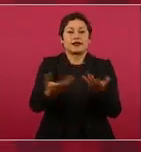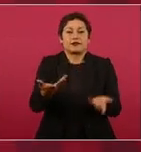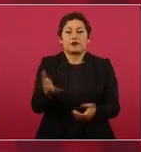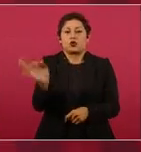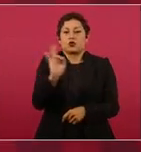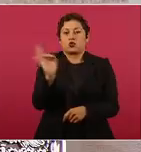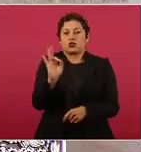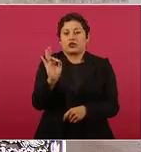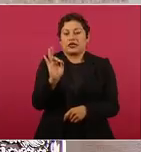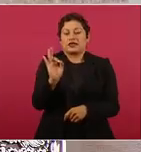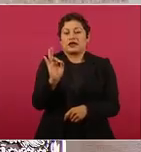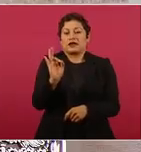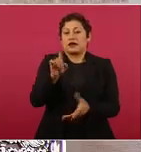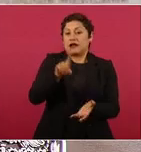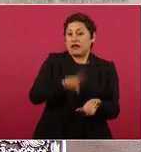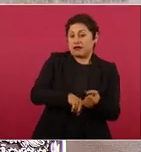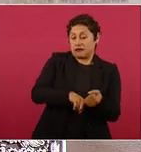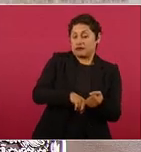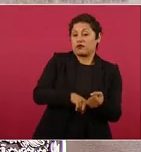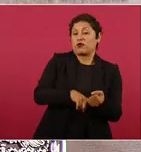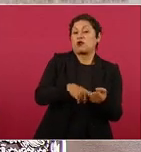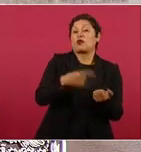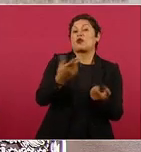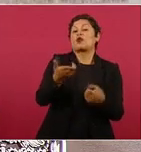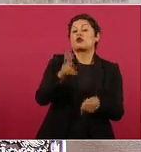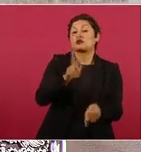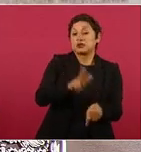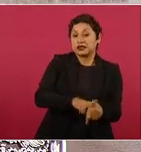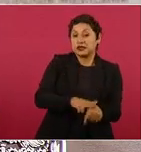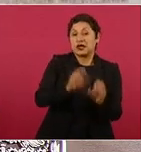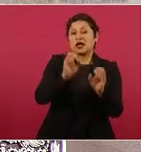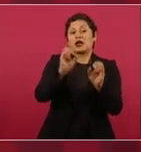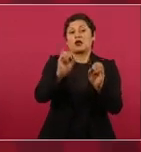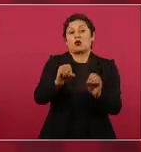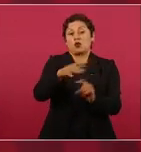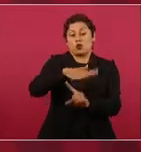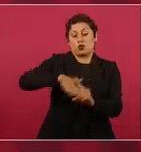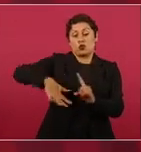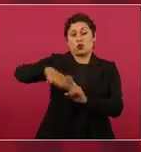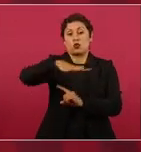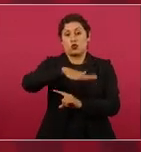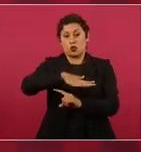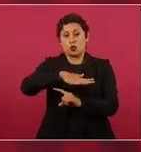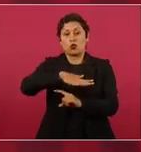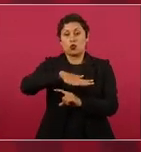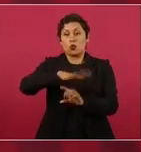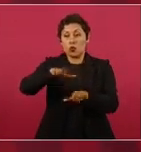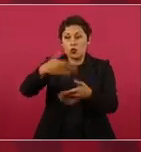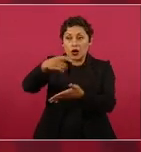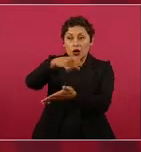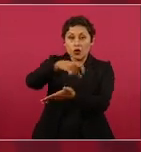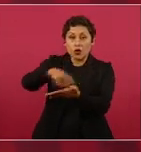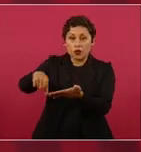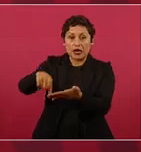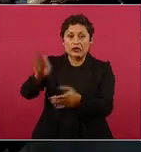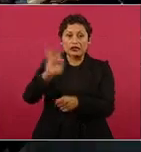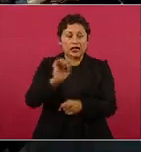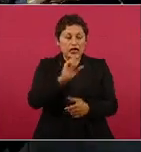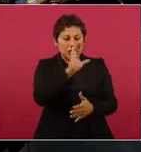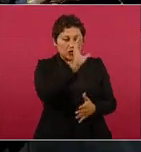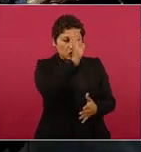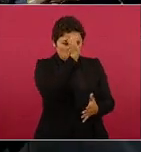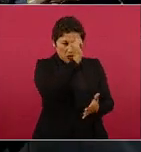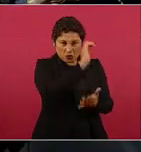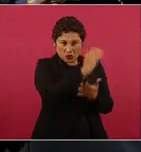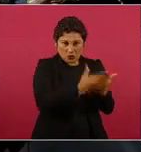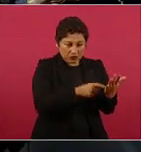en algún hospital, en alguna delegación, por insuficiencia de algún contrato, se puede salir a comprar, pero tendríamos que checar esa clave.